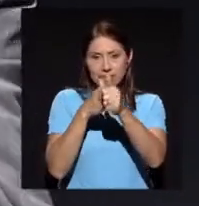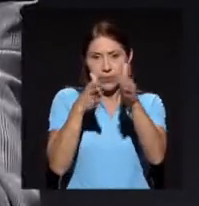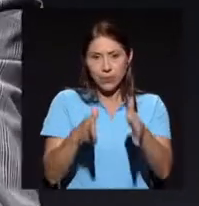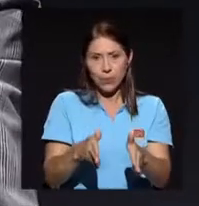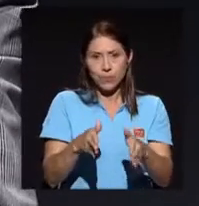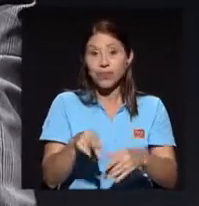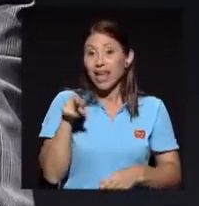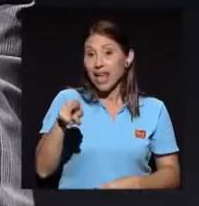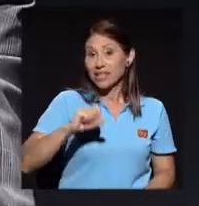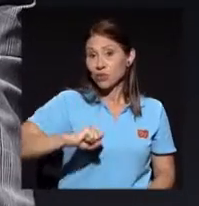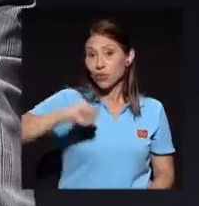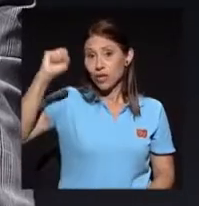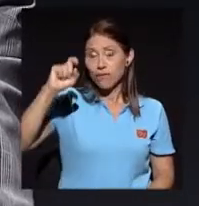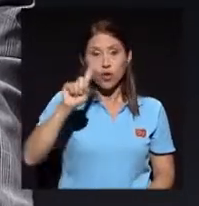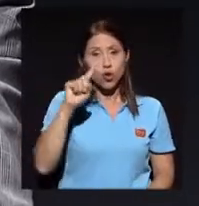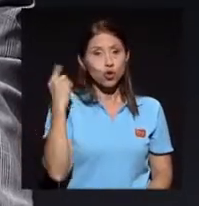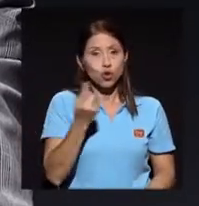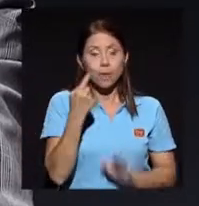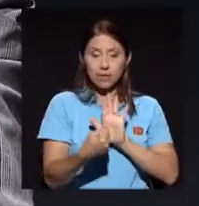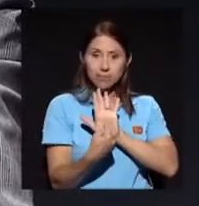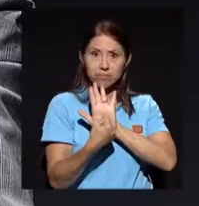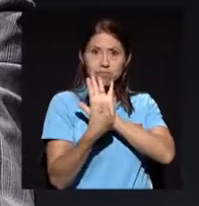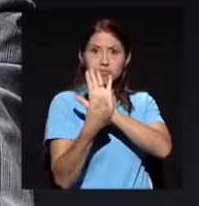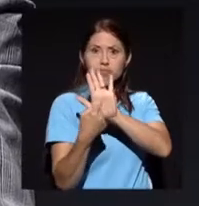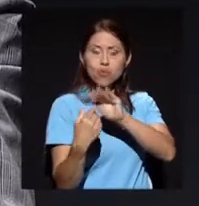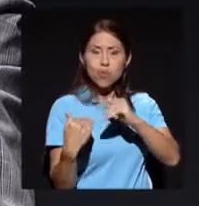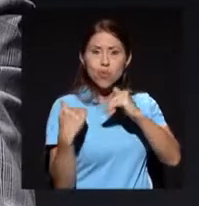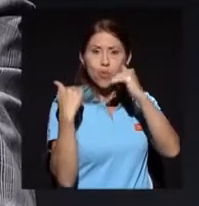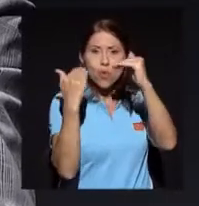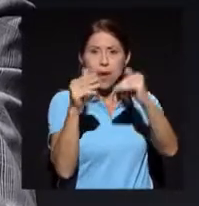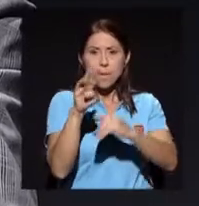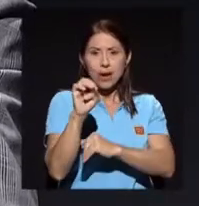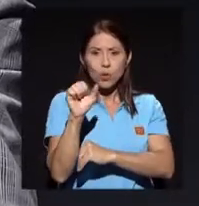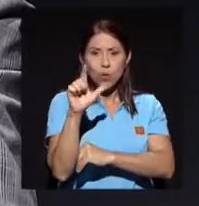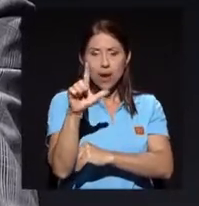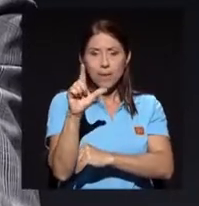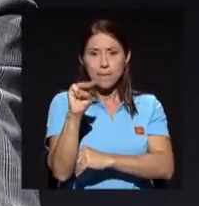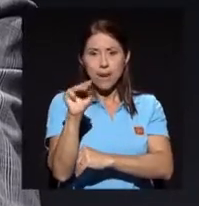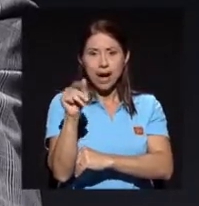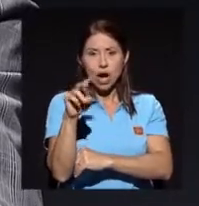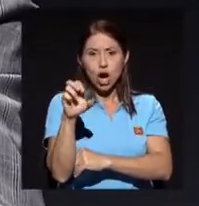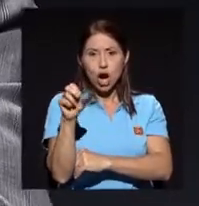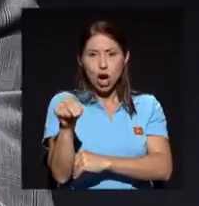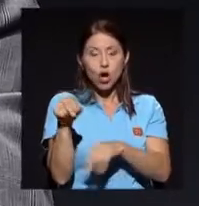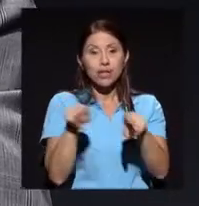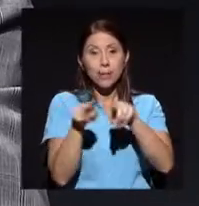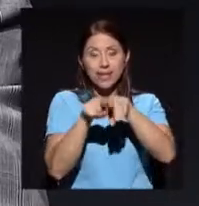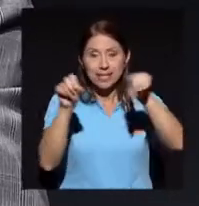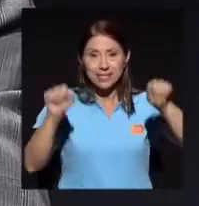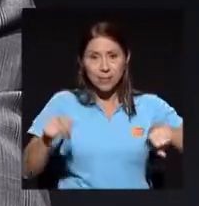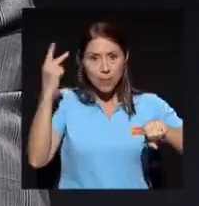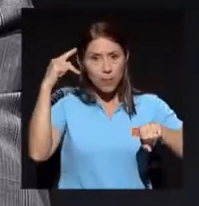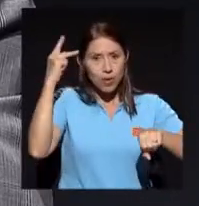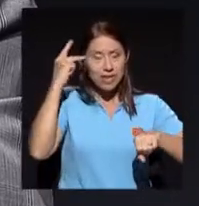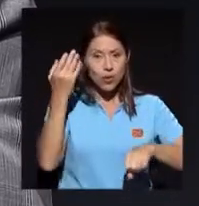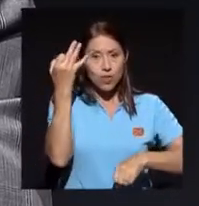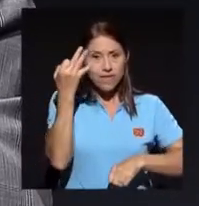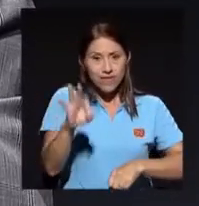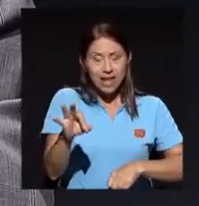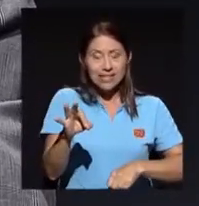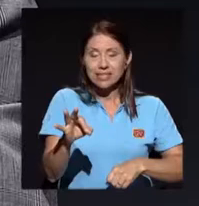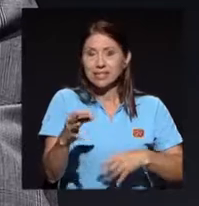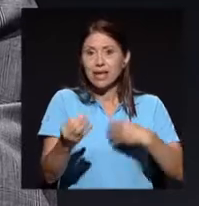se elevó la figura de manuel más conocido que el sistema político tradicional francés realmente casi que colapsó